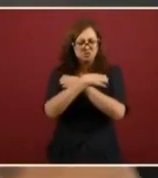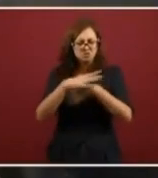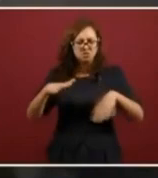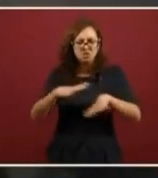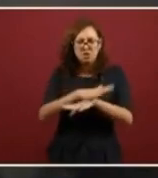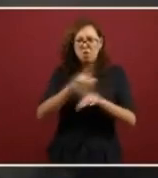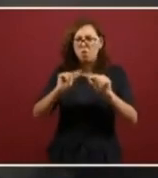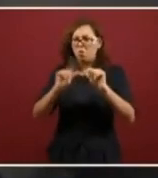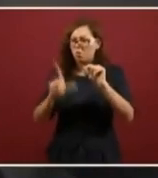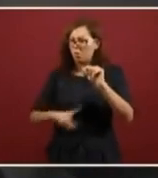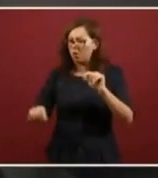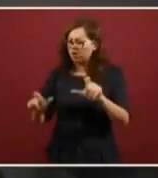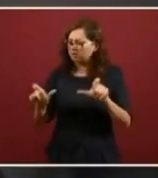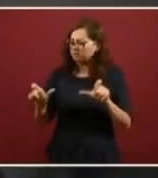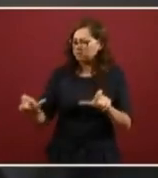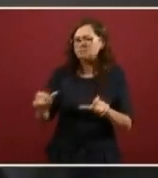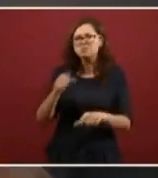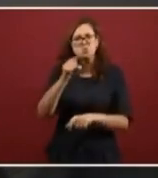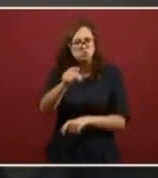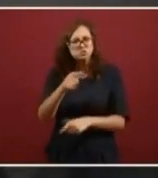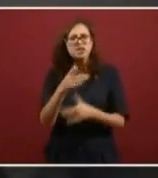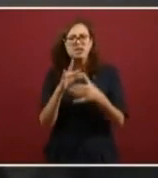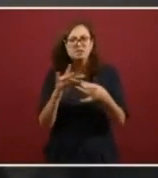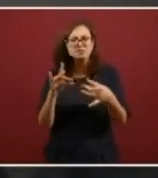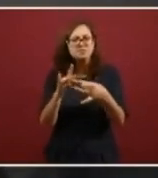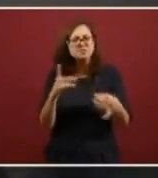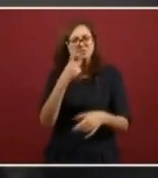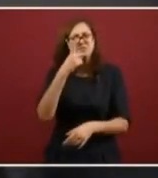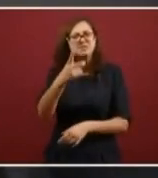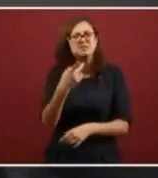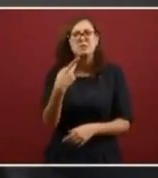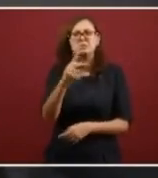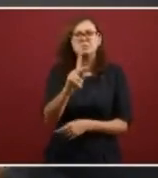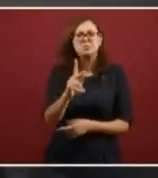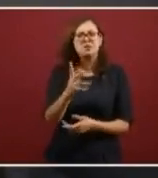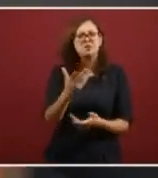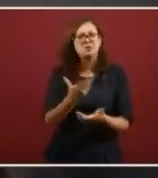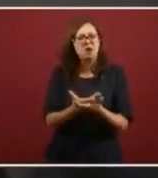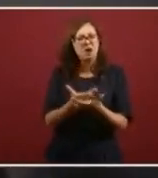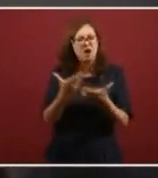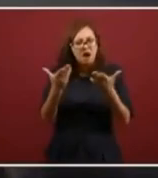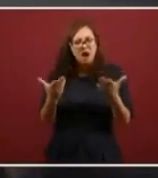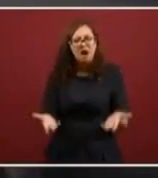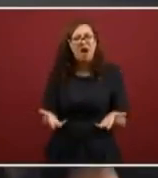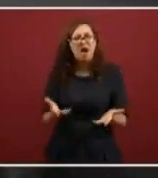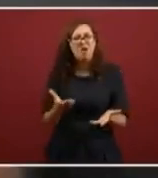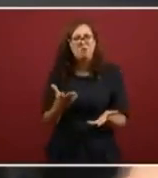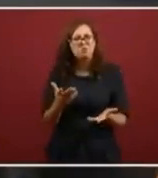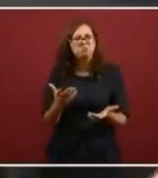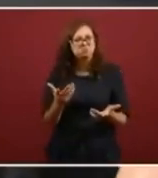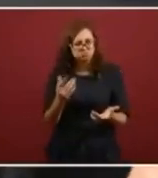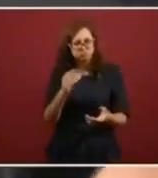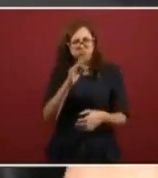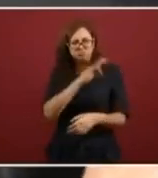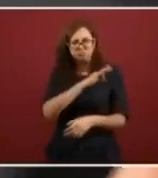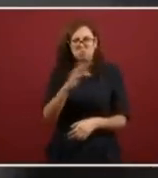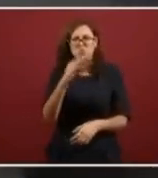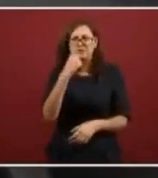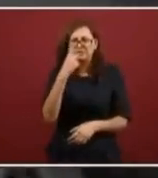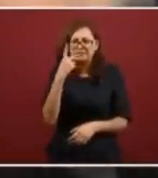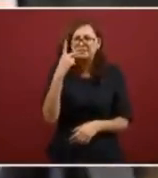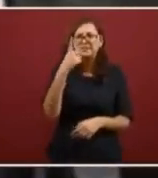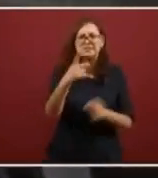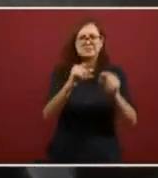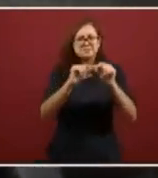caso, la preocupación es que siente un antecedente y que escale a nivel nacional. ¿Pondría usted algún